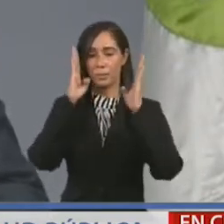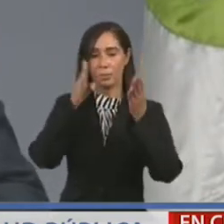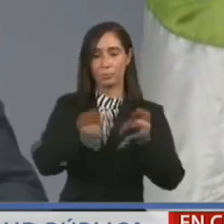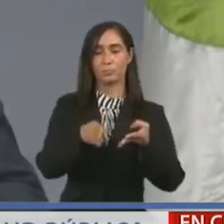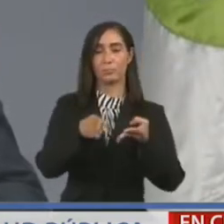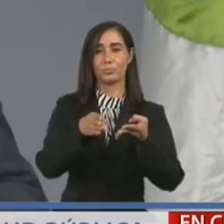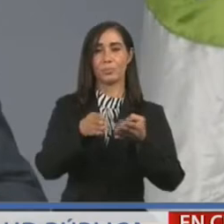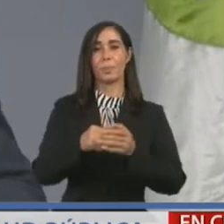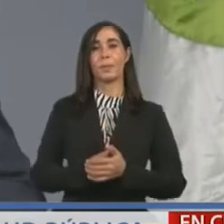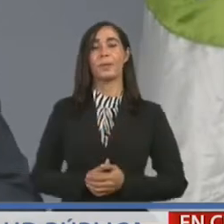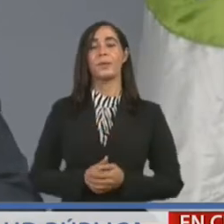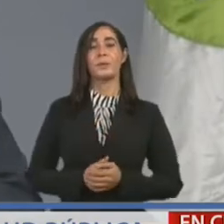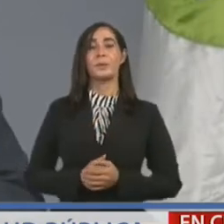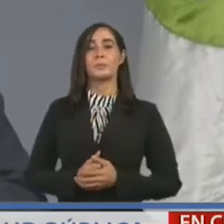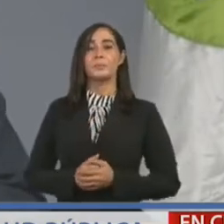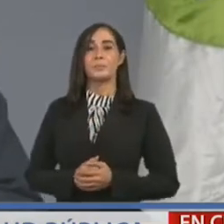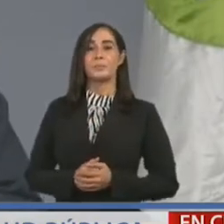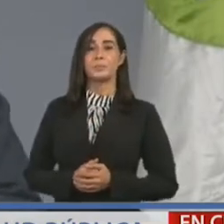Igualmente queremos